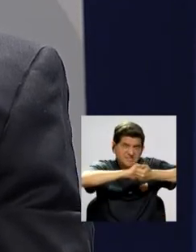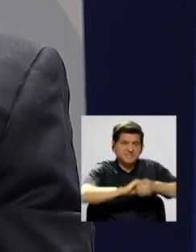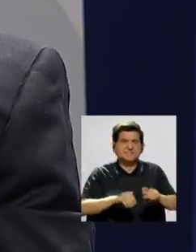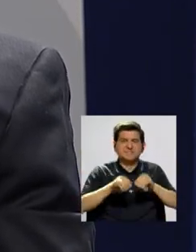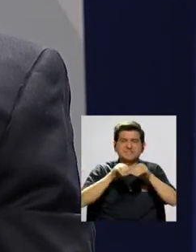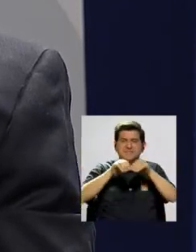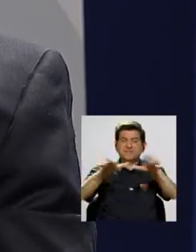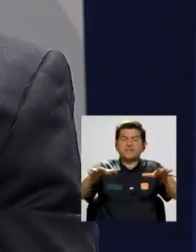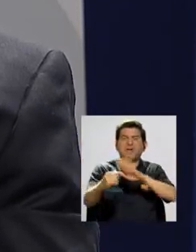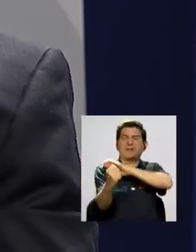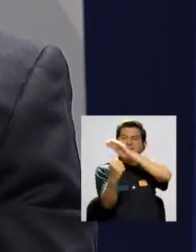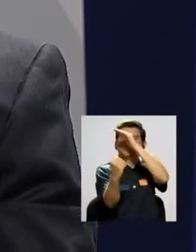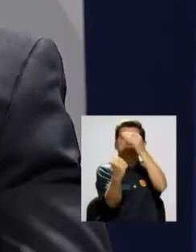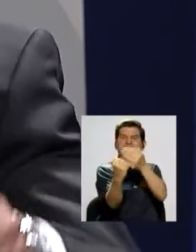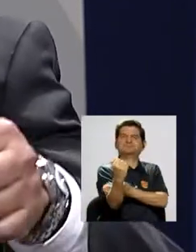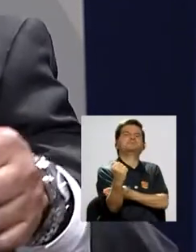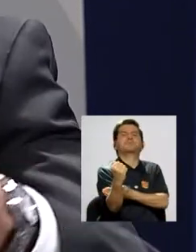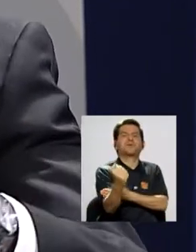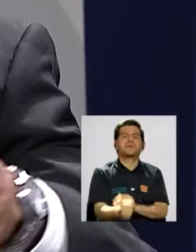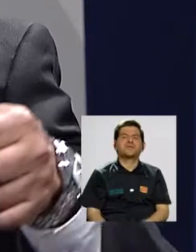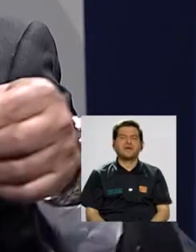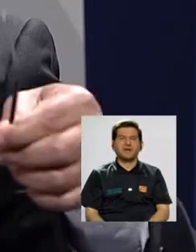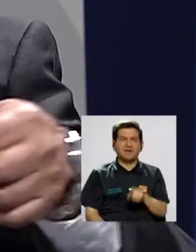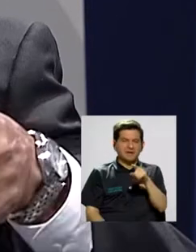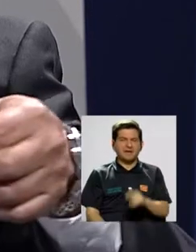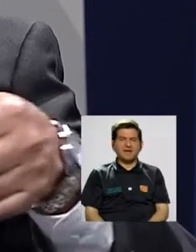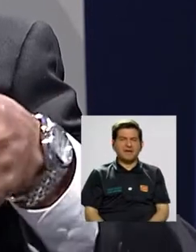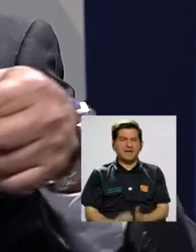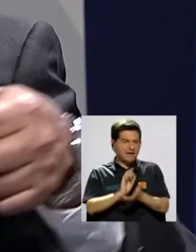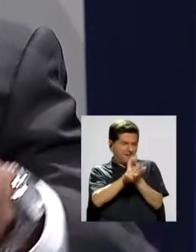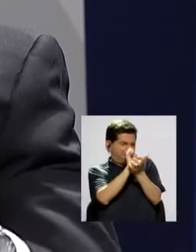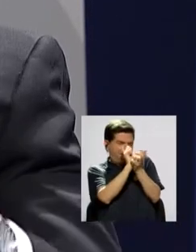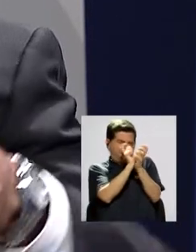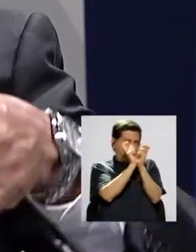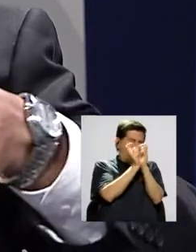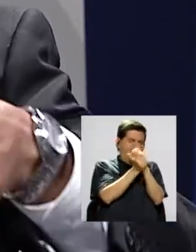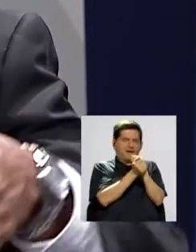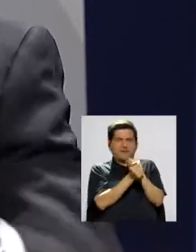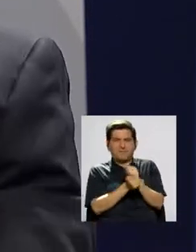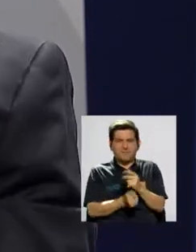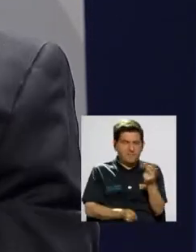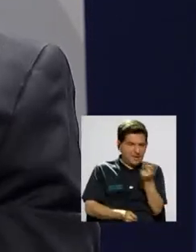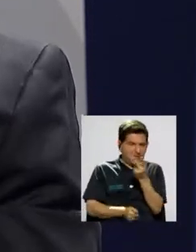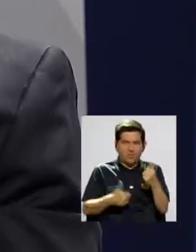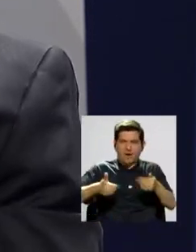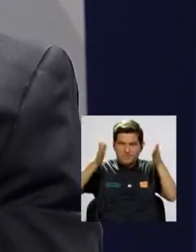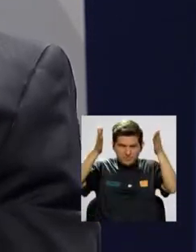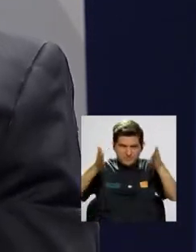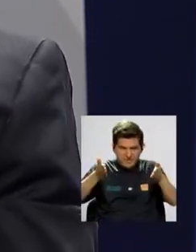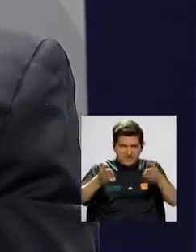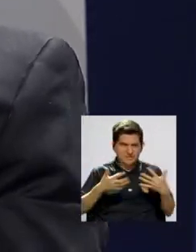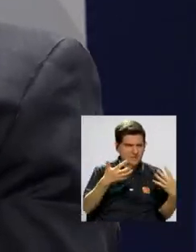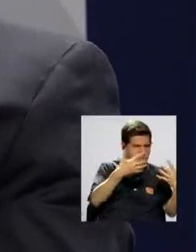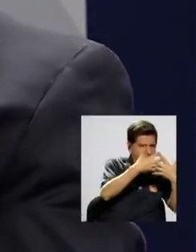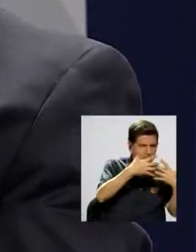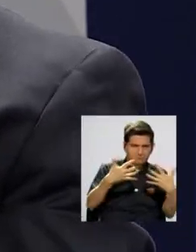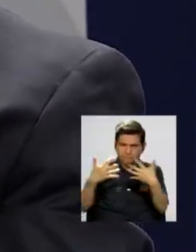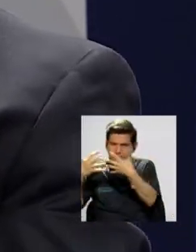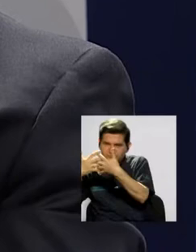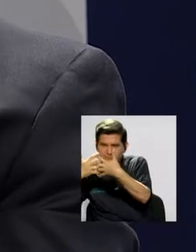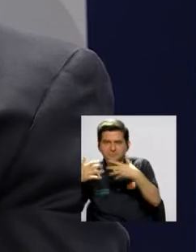redes de poder que se mimetizan en torno a las dos candidaturas